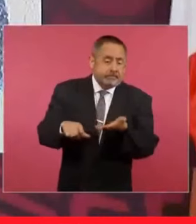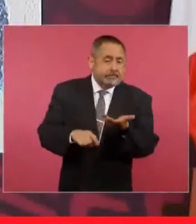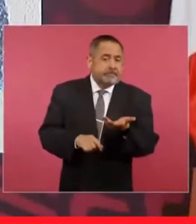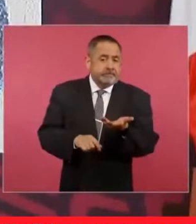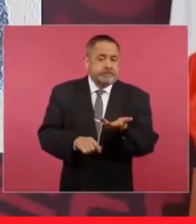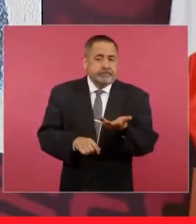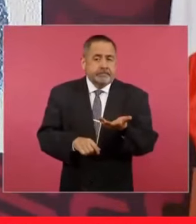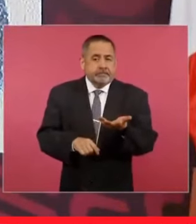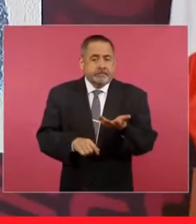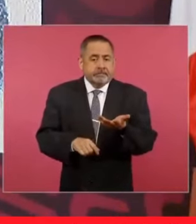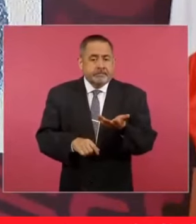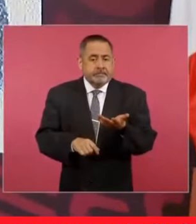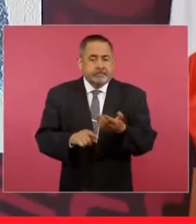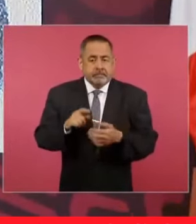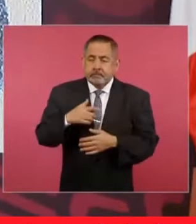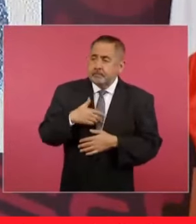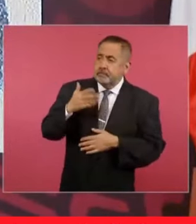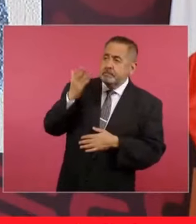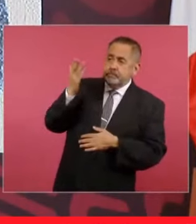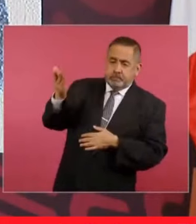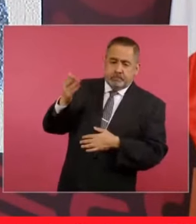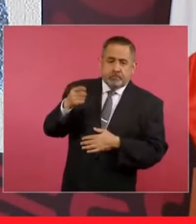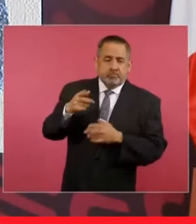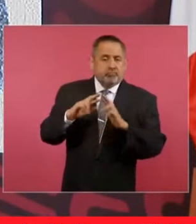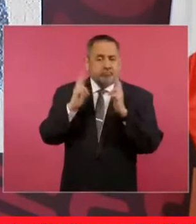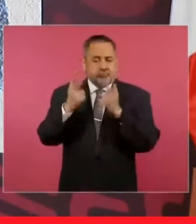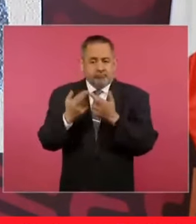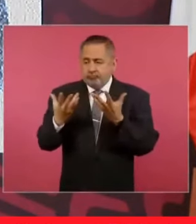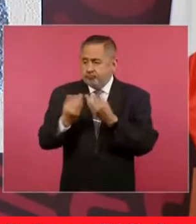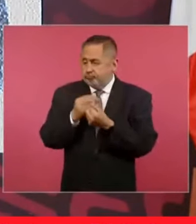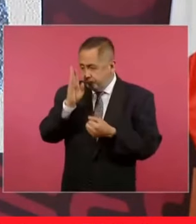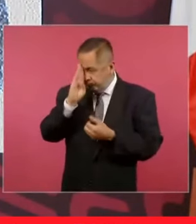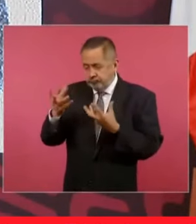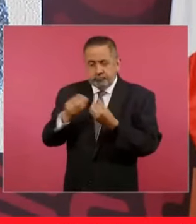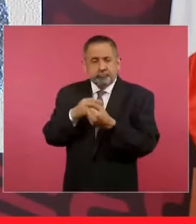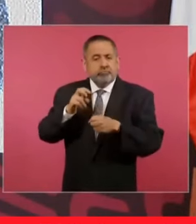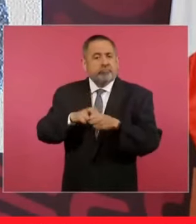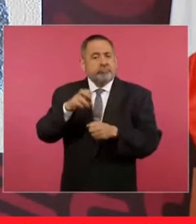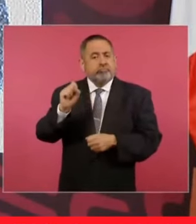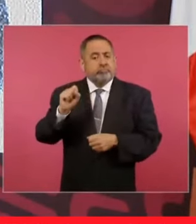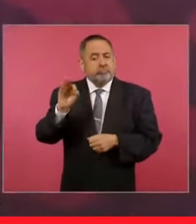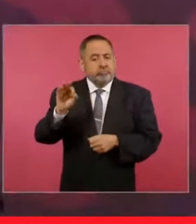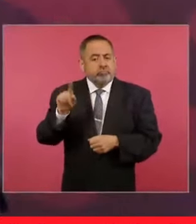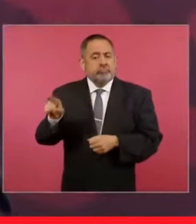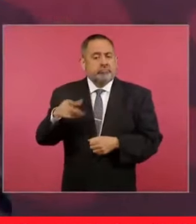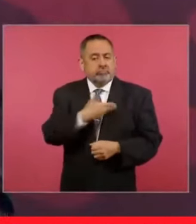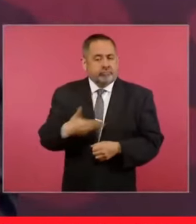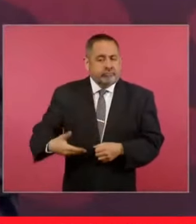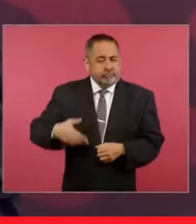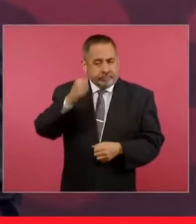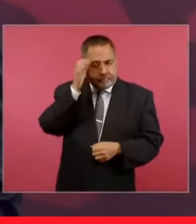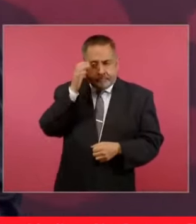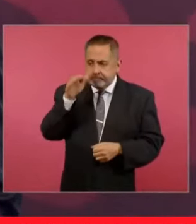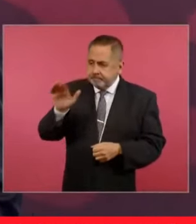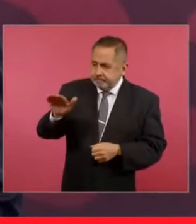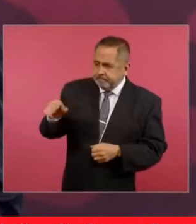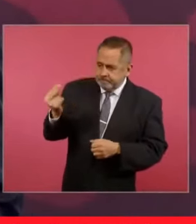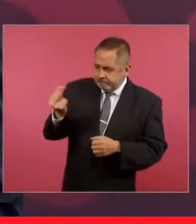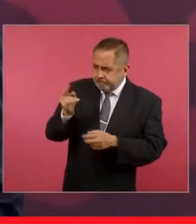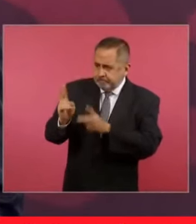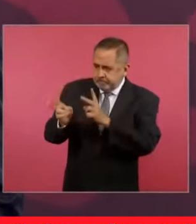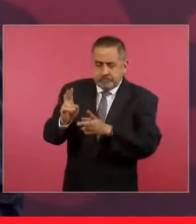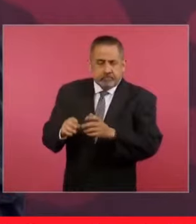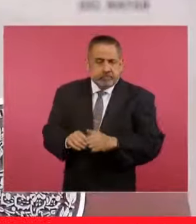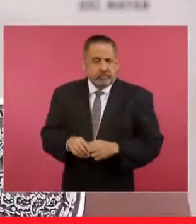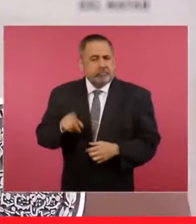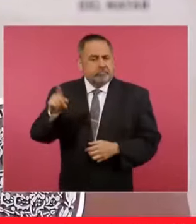eh se lo pedí en una reunión bilateral en San Francisco al presidente de China